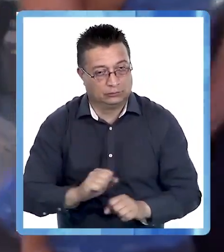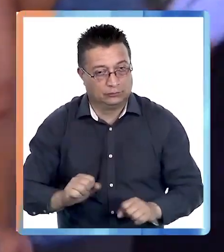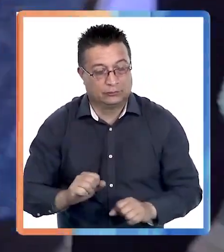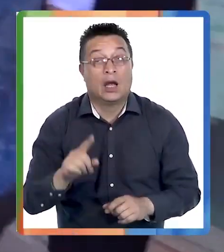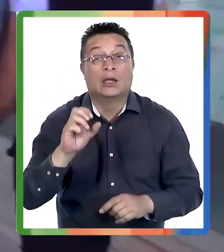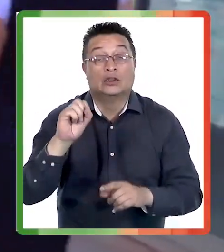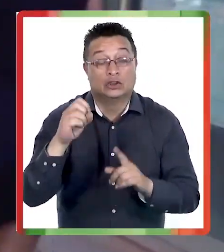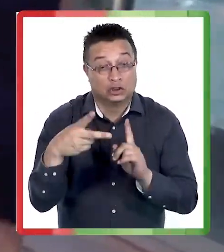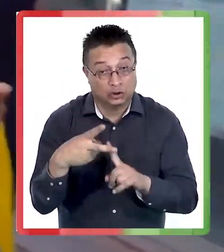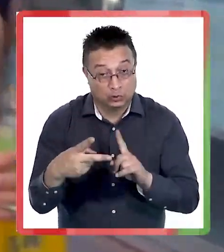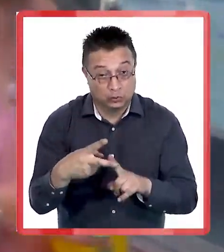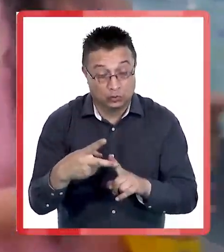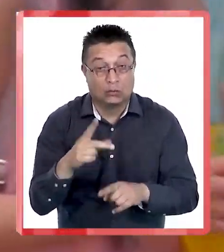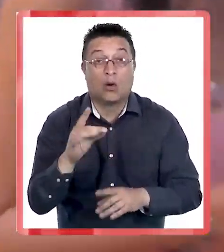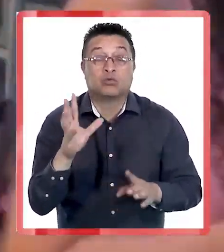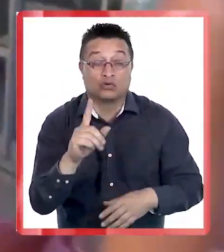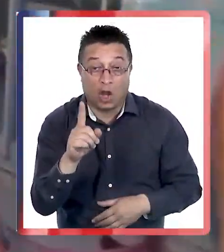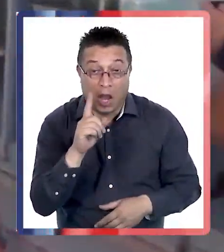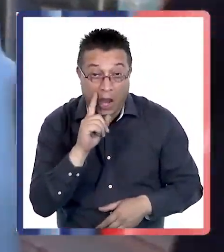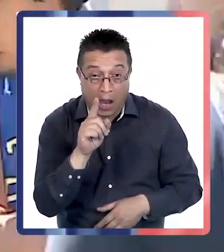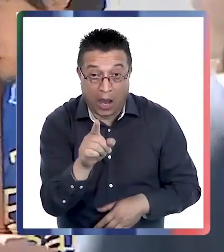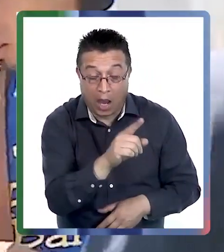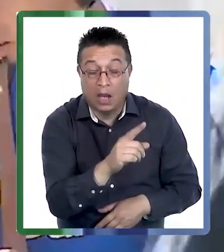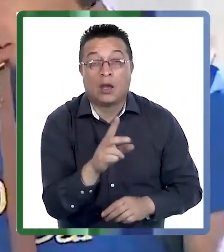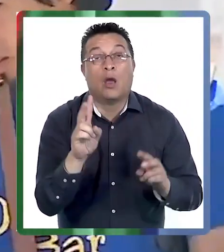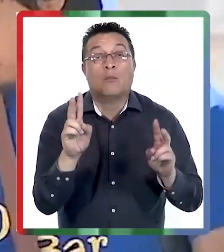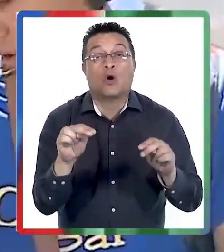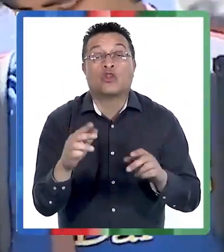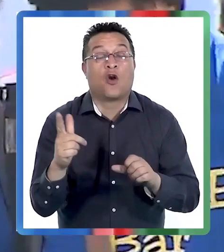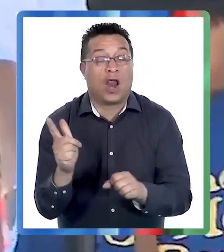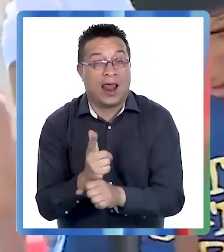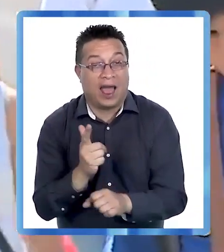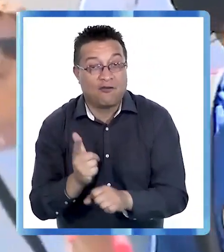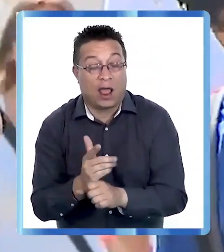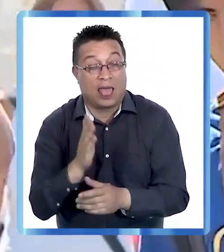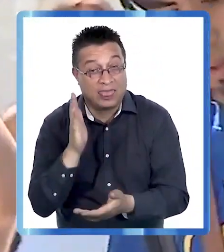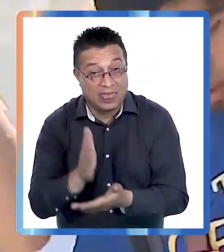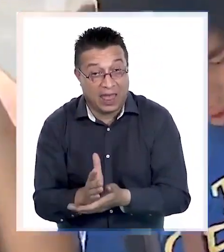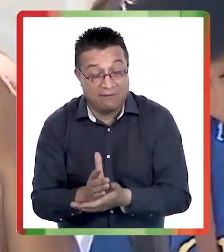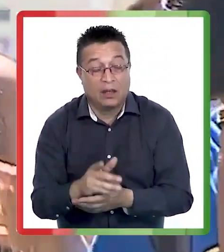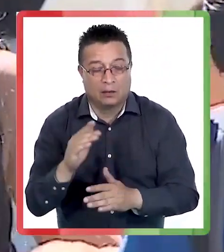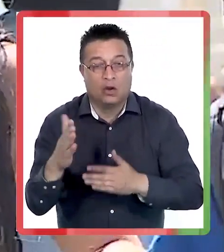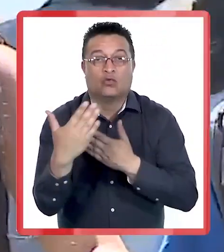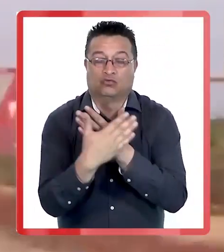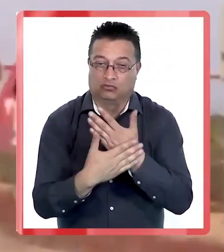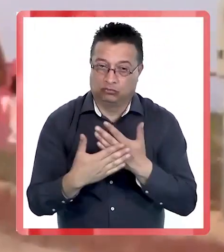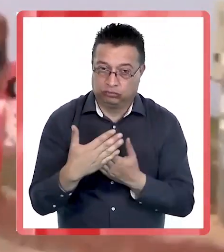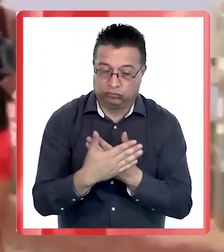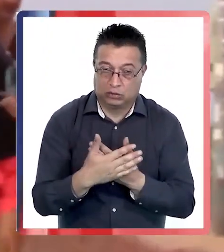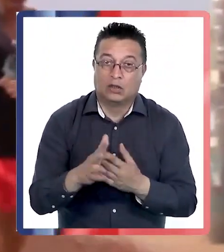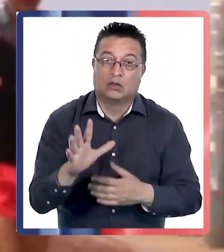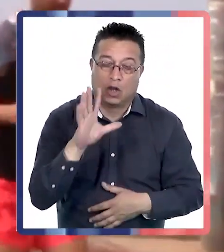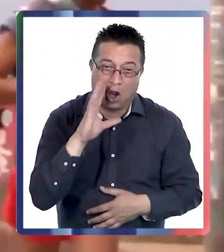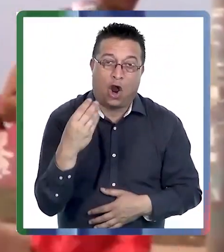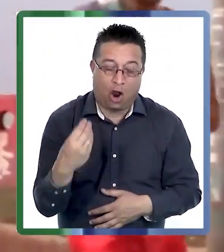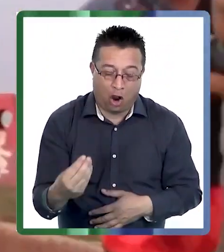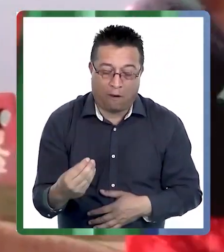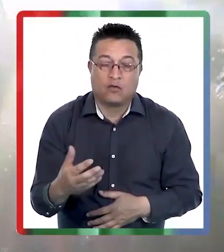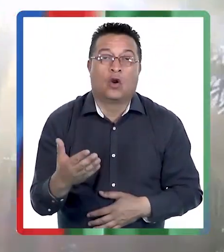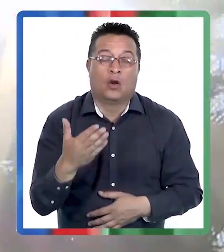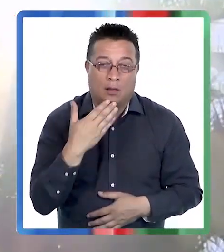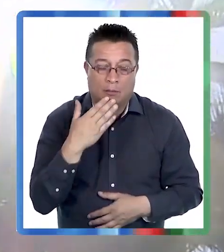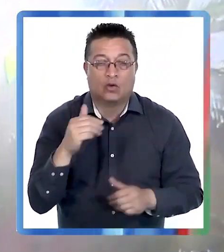albedrío. Segundo, si es que hay por razones laborales, hay que hacerlo con protección, evidentemente